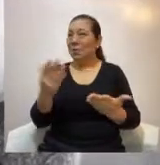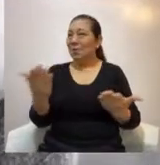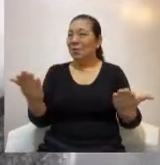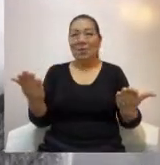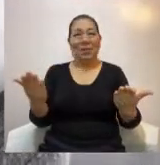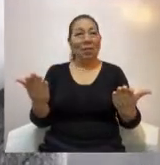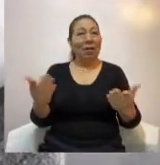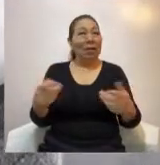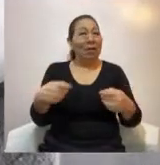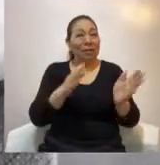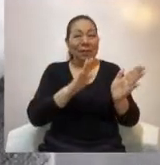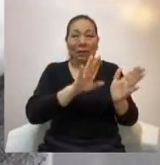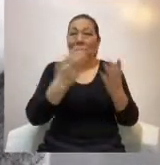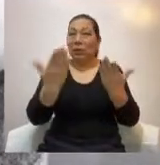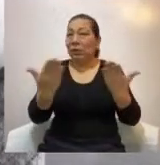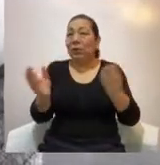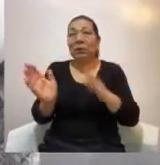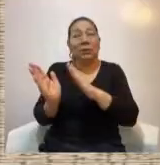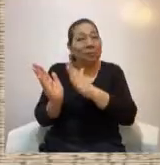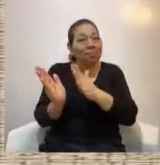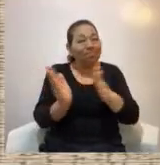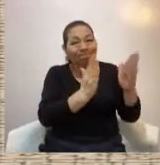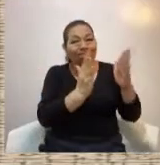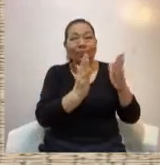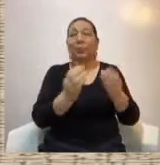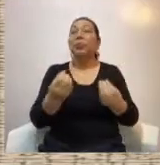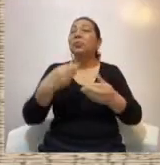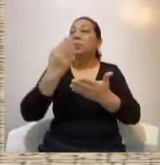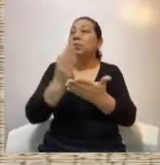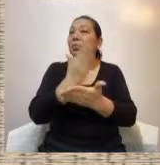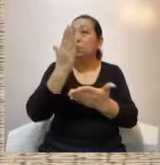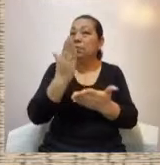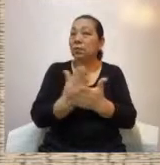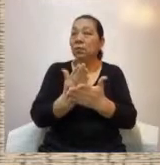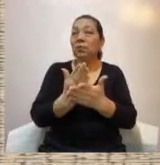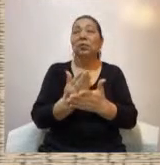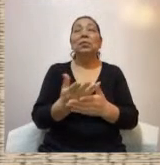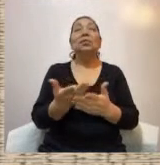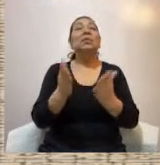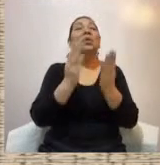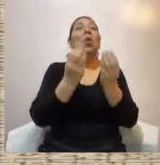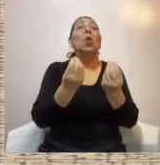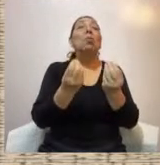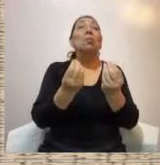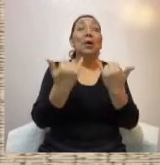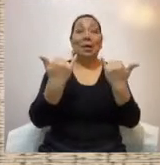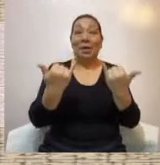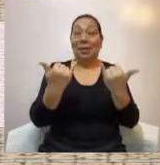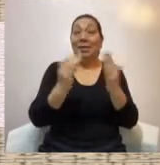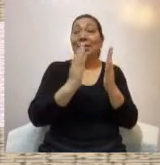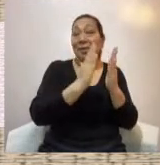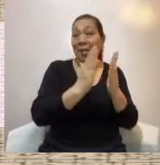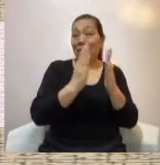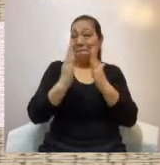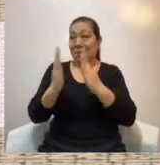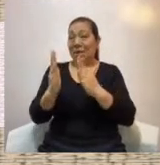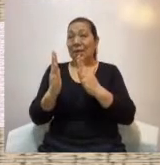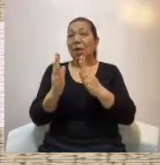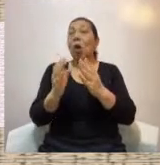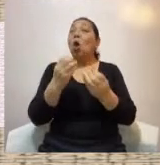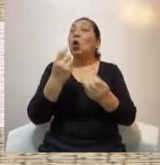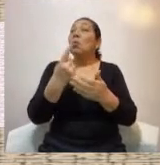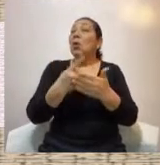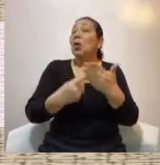no involucra un caso aislado, sino que puede ser un problema de carácter estructural. En esa medida